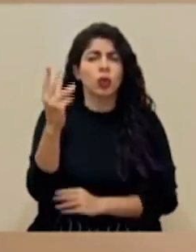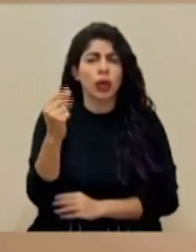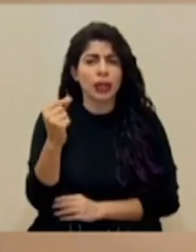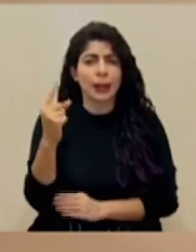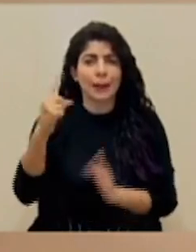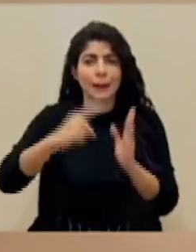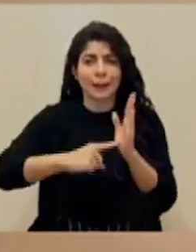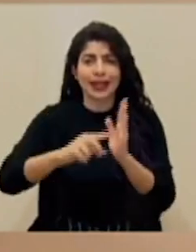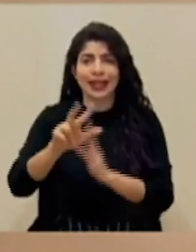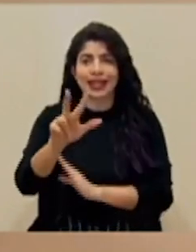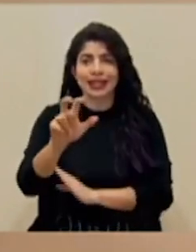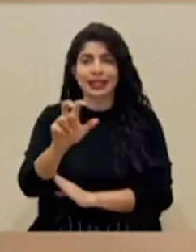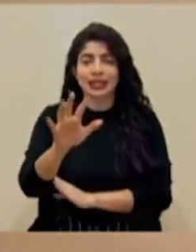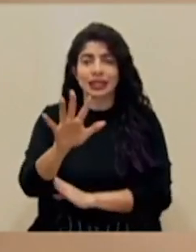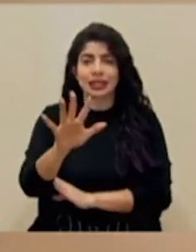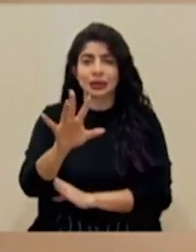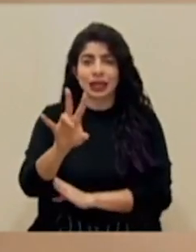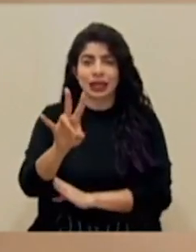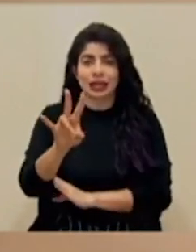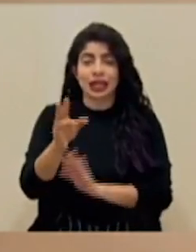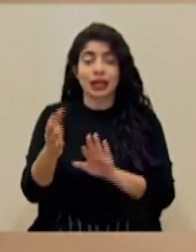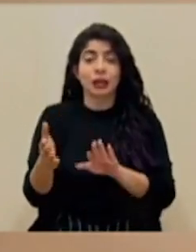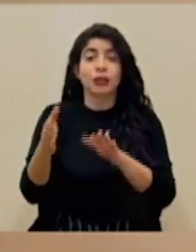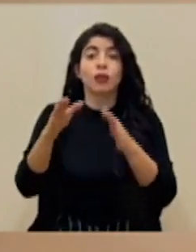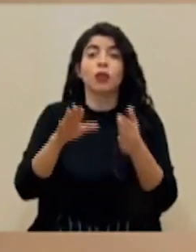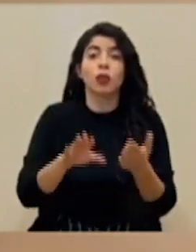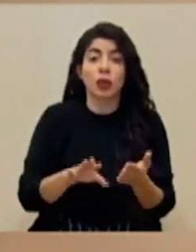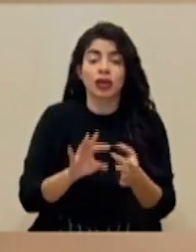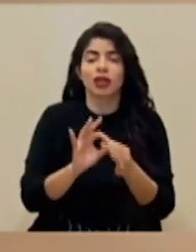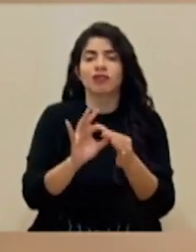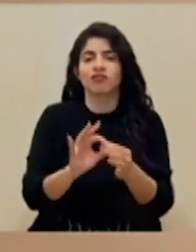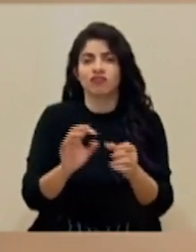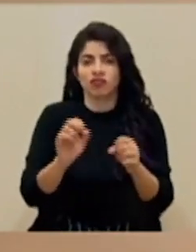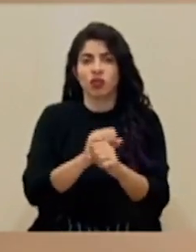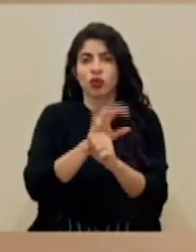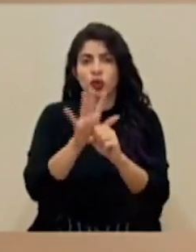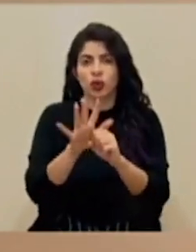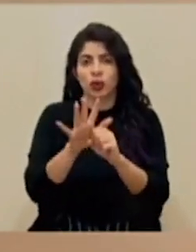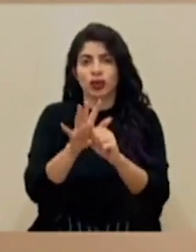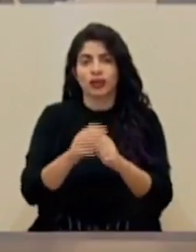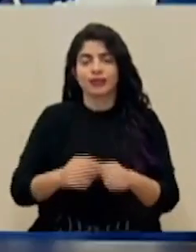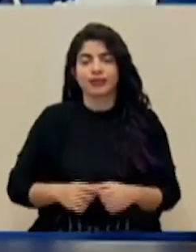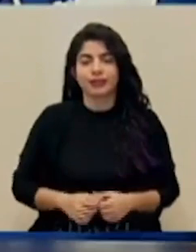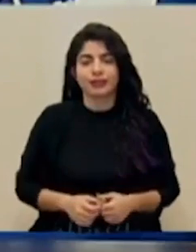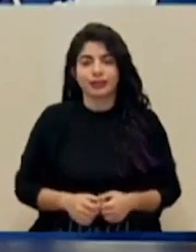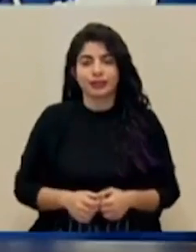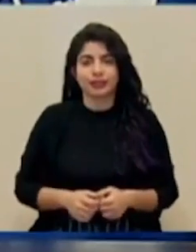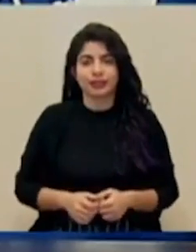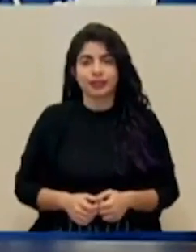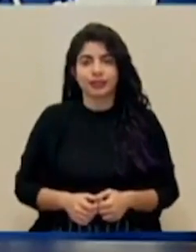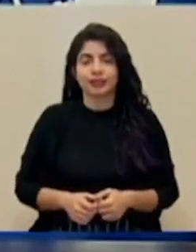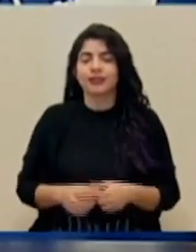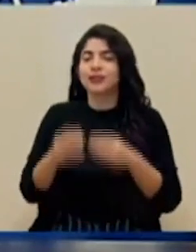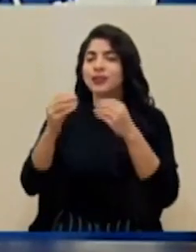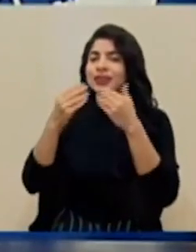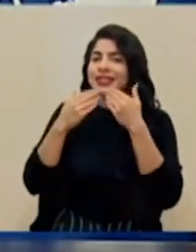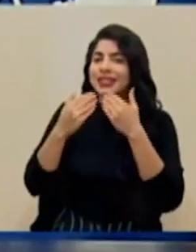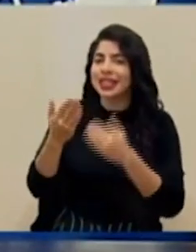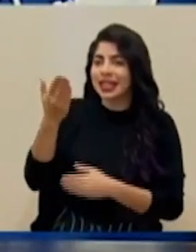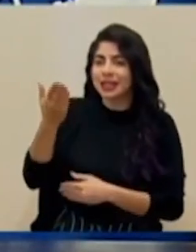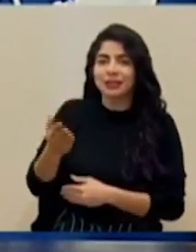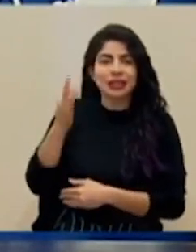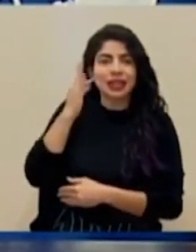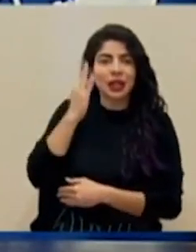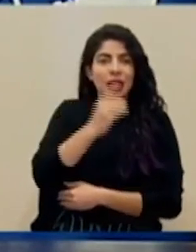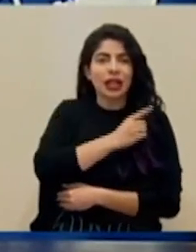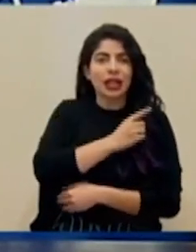contabilizan 1.357 decesos relacionados con COVID-19. Muchas gracias a la